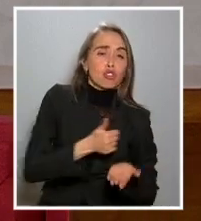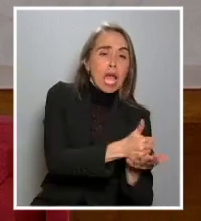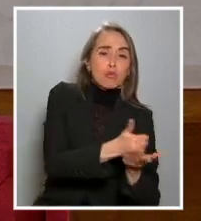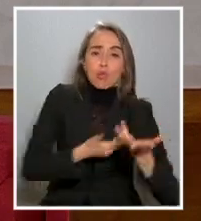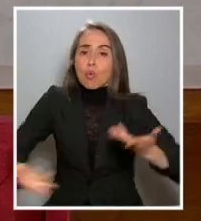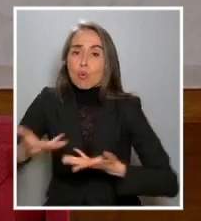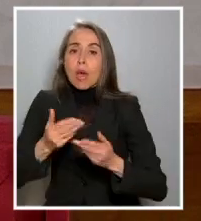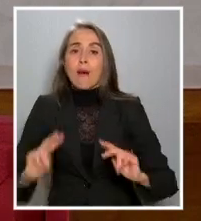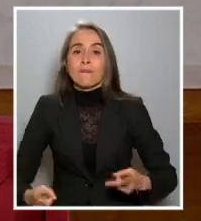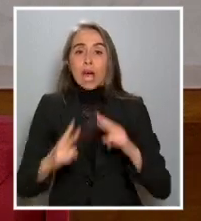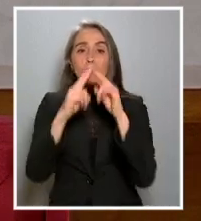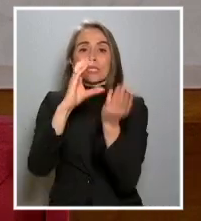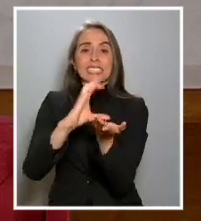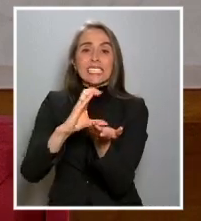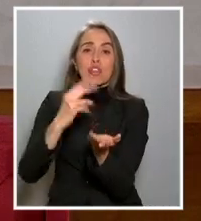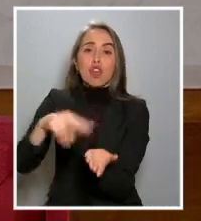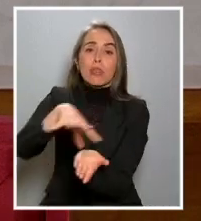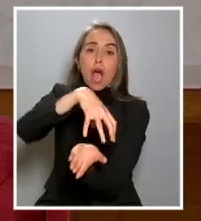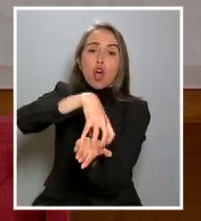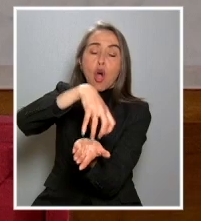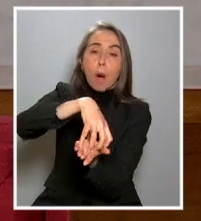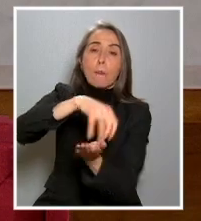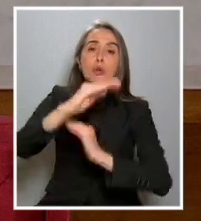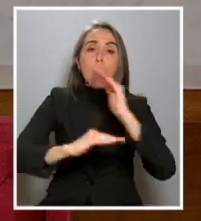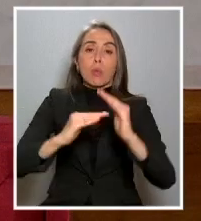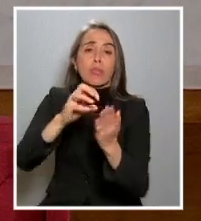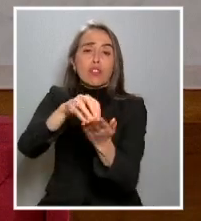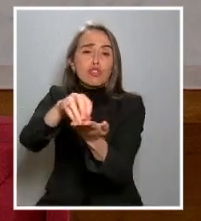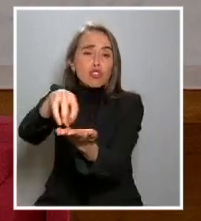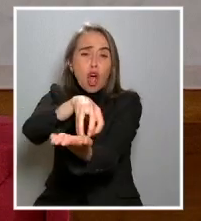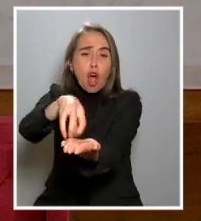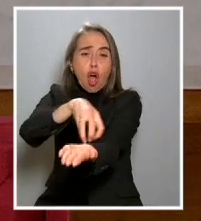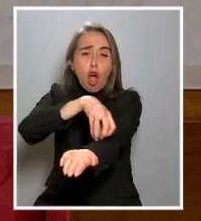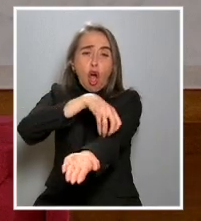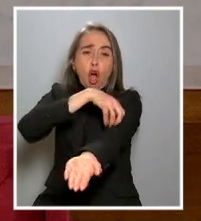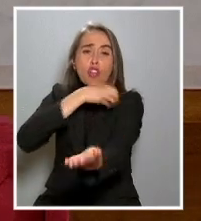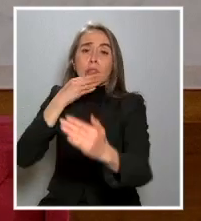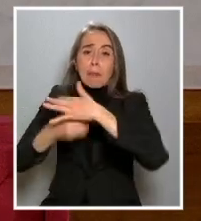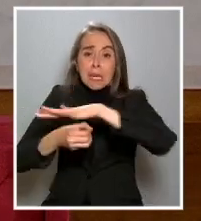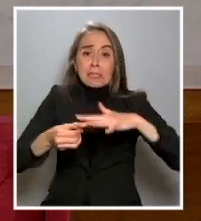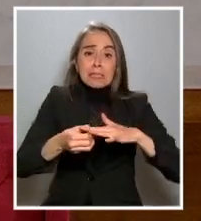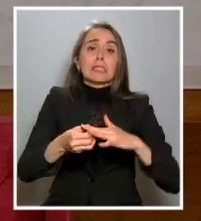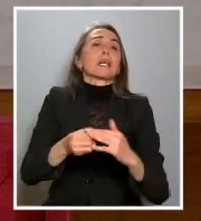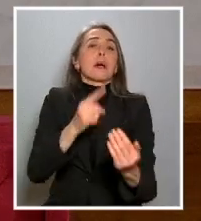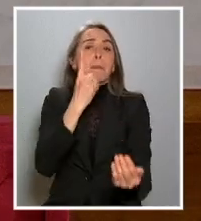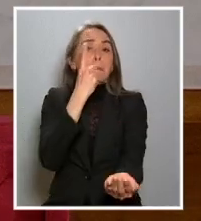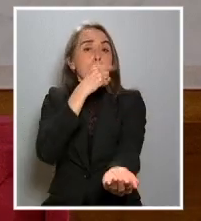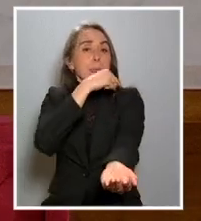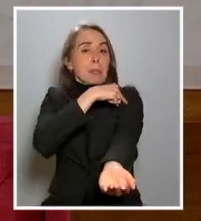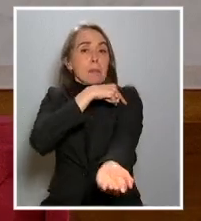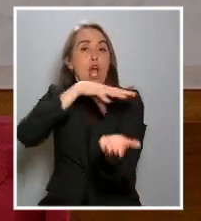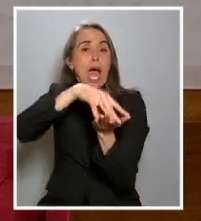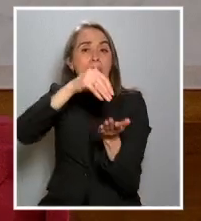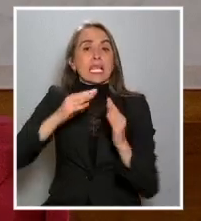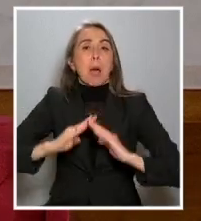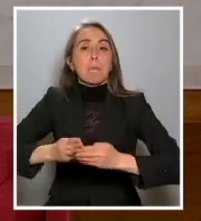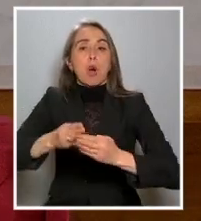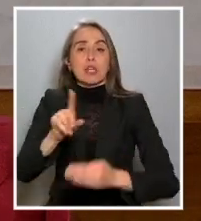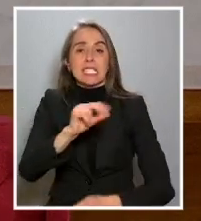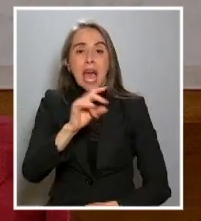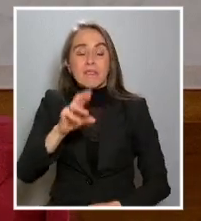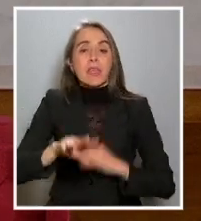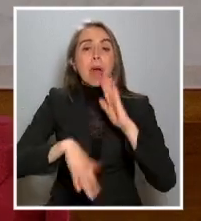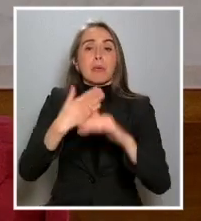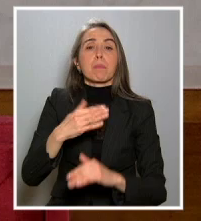vamos a construir centros comunitarios de cuidados a lo largo de todo Chile, partiendo por Arica y Puerto Saavedra, y siguiendo en lugares